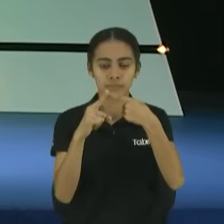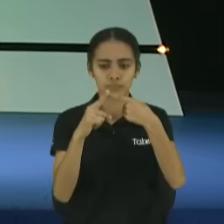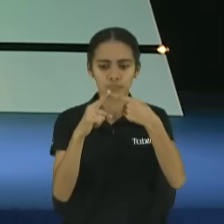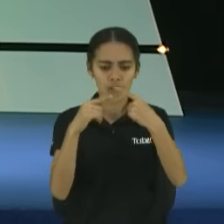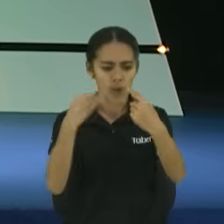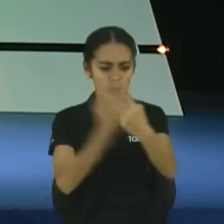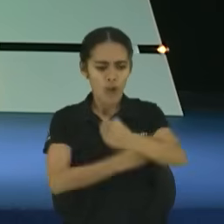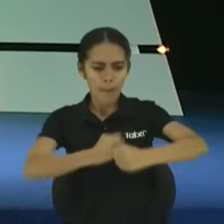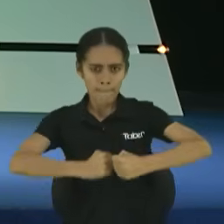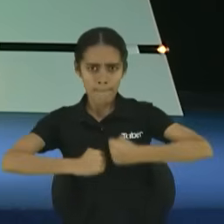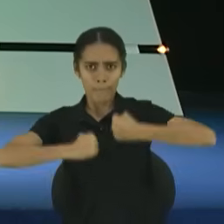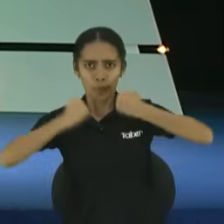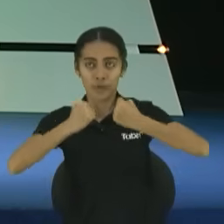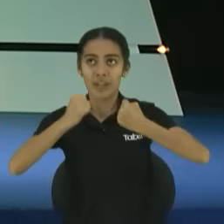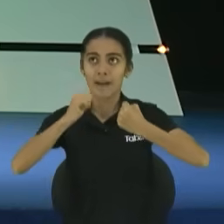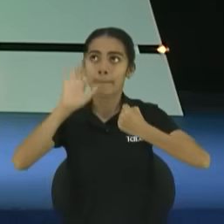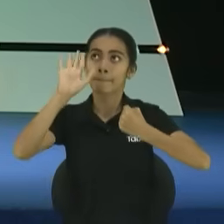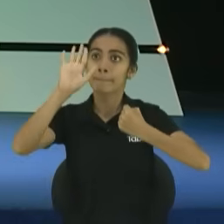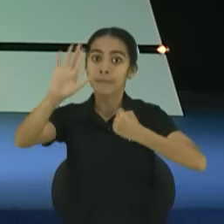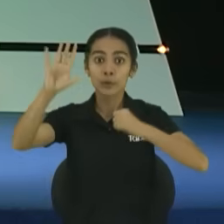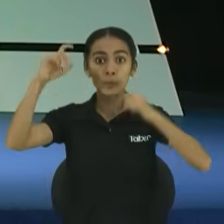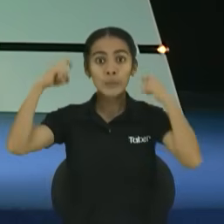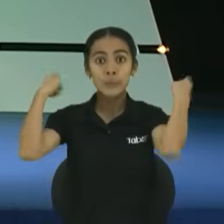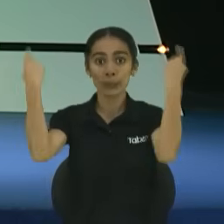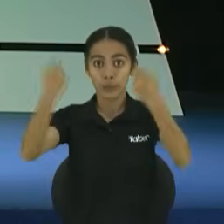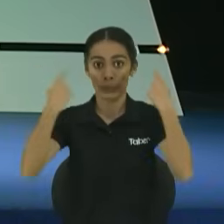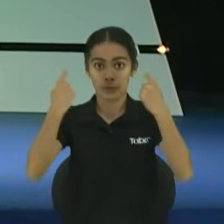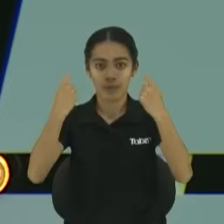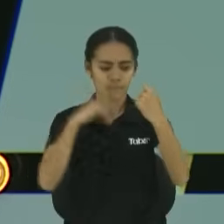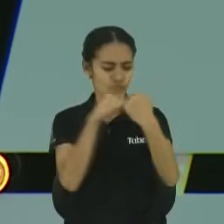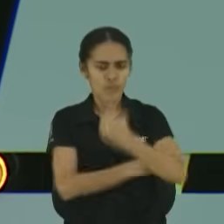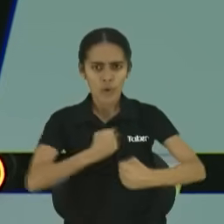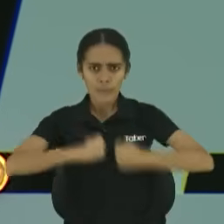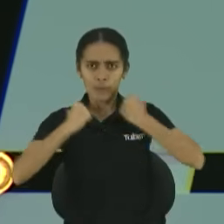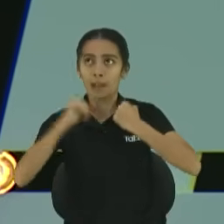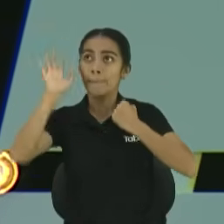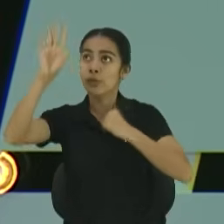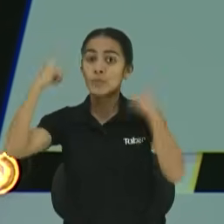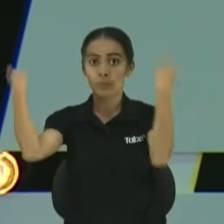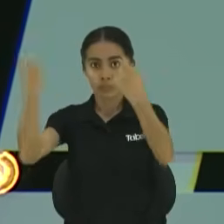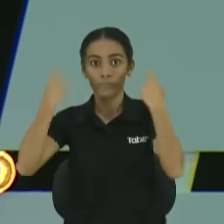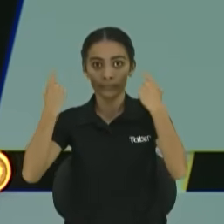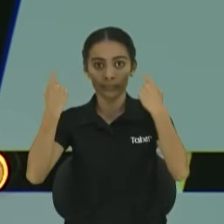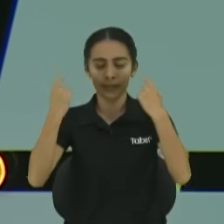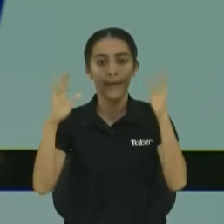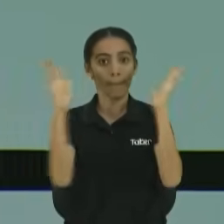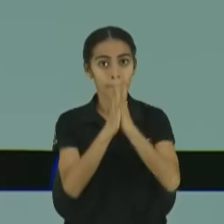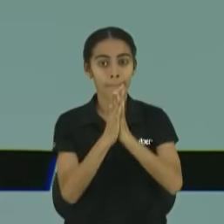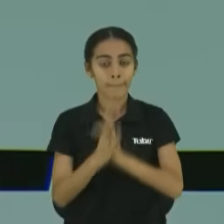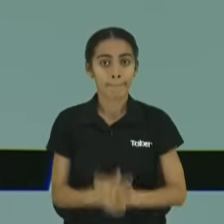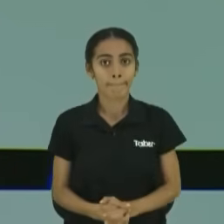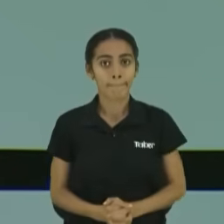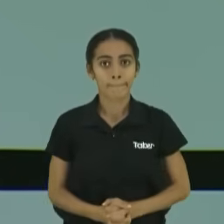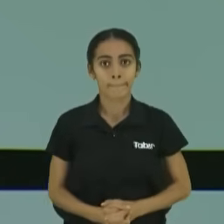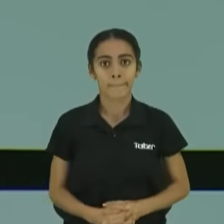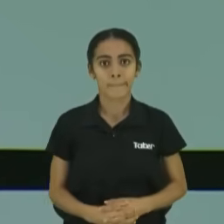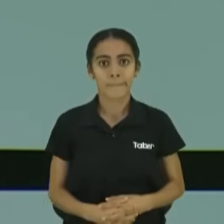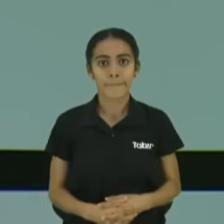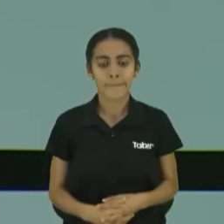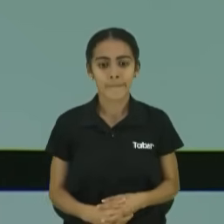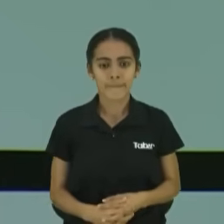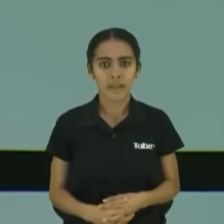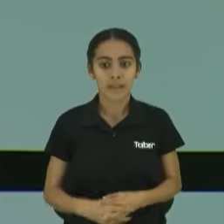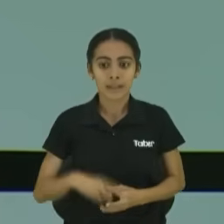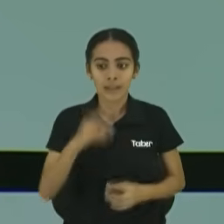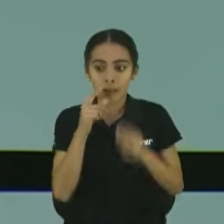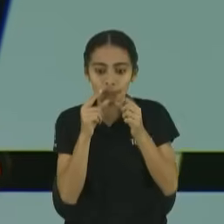empodera para su gloria. Dígalo conmigo, nos empodera para su gloria. Amén. Si uno que era tartamudo,